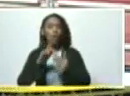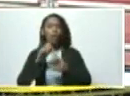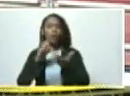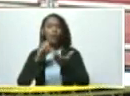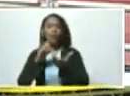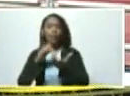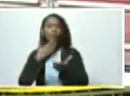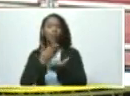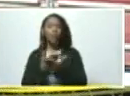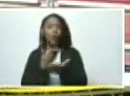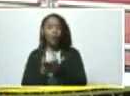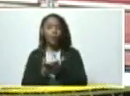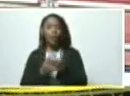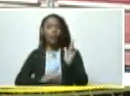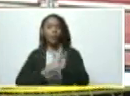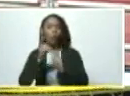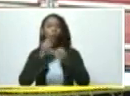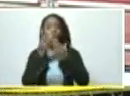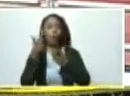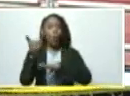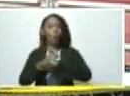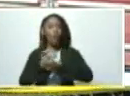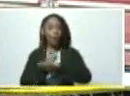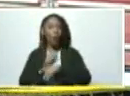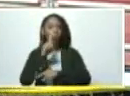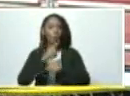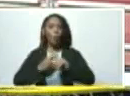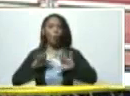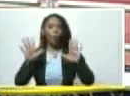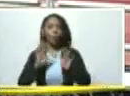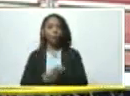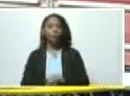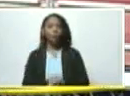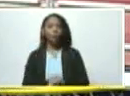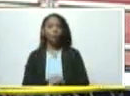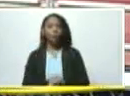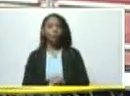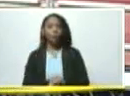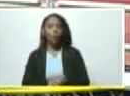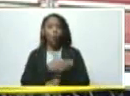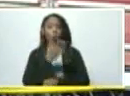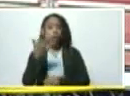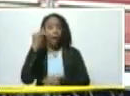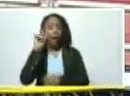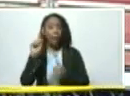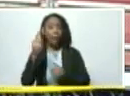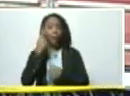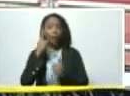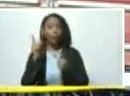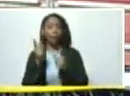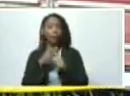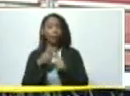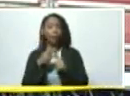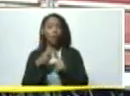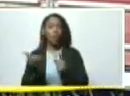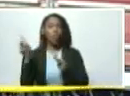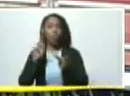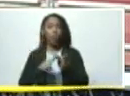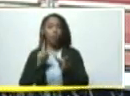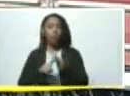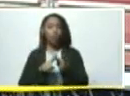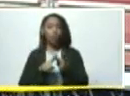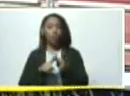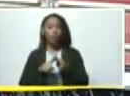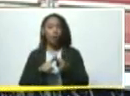mira al desarrollo del buen gobierno. El 1x10, ¿viste? Lo tienen ustedes en la primera. 2, a través de